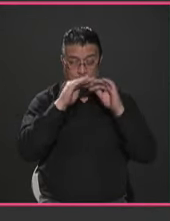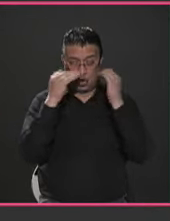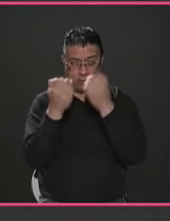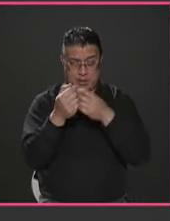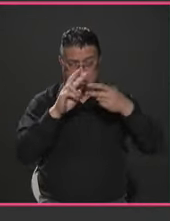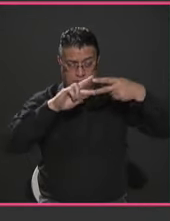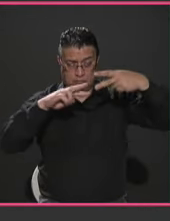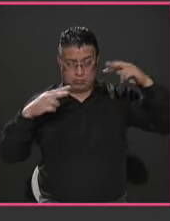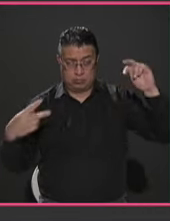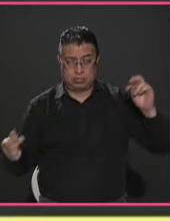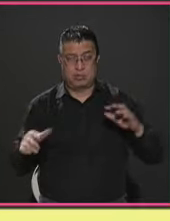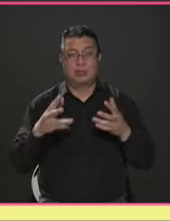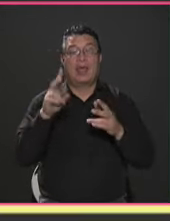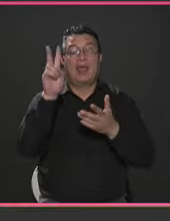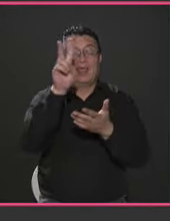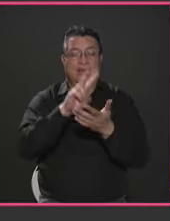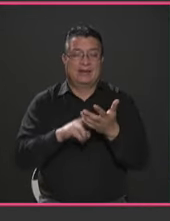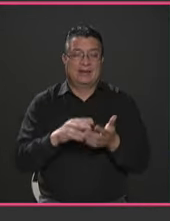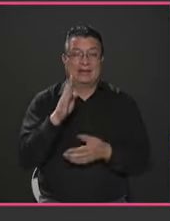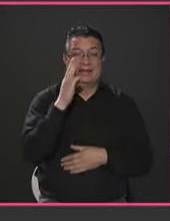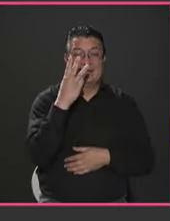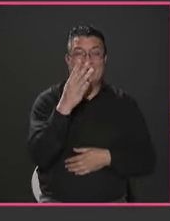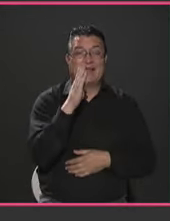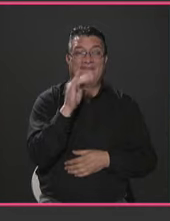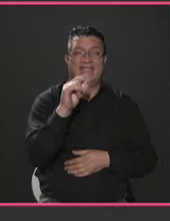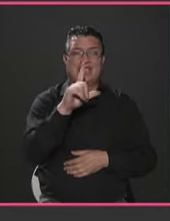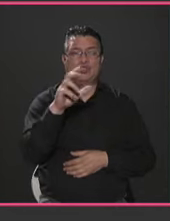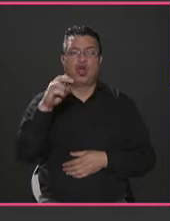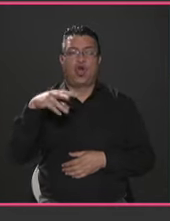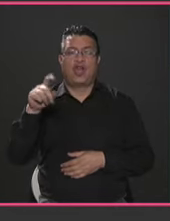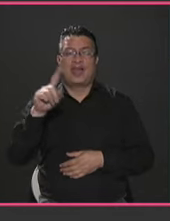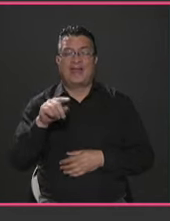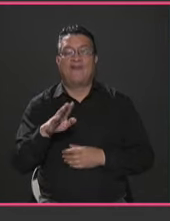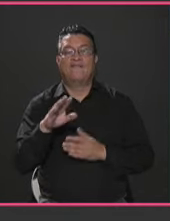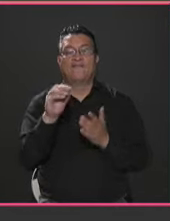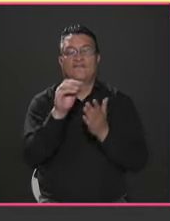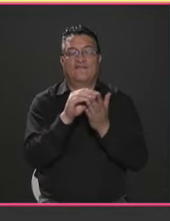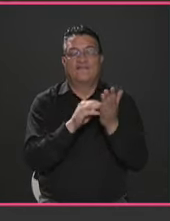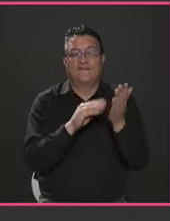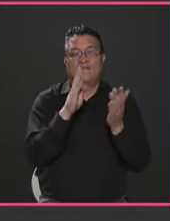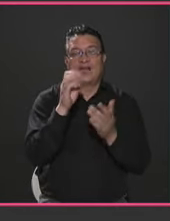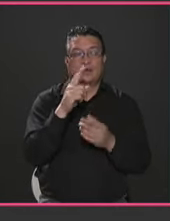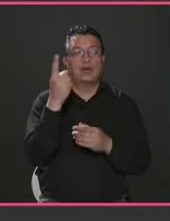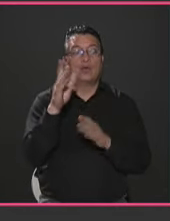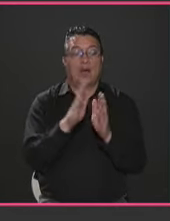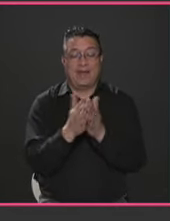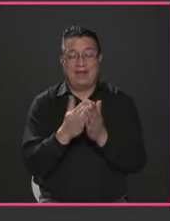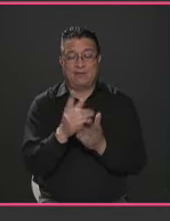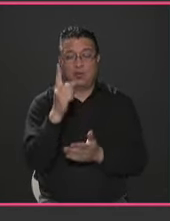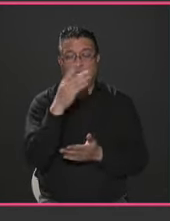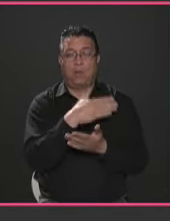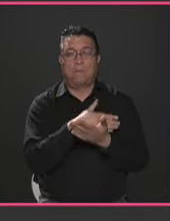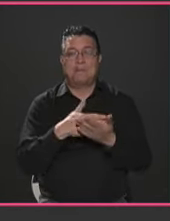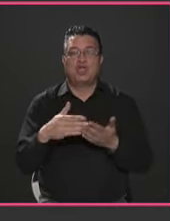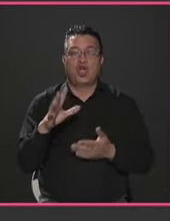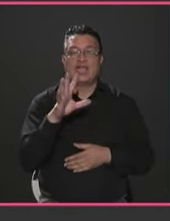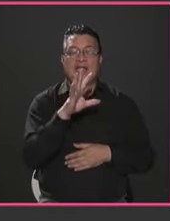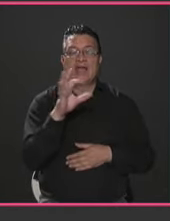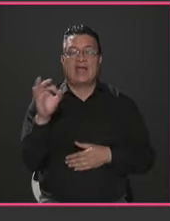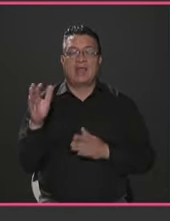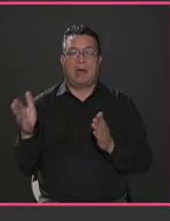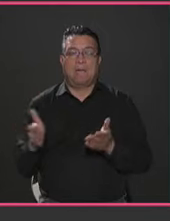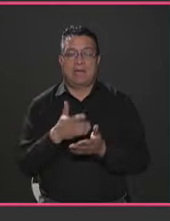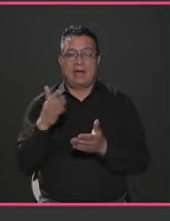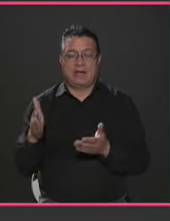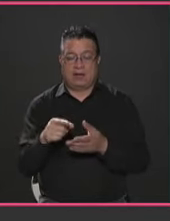tendríamos que leer 3 billones de bases y escribiríamos un libro de 1,00 páginas y ese